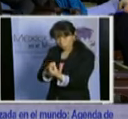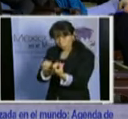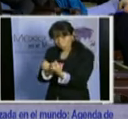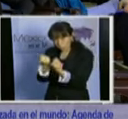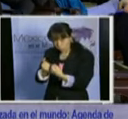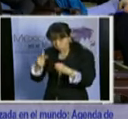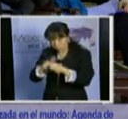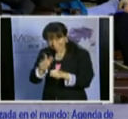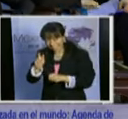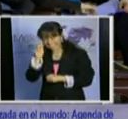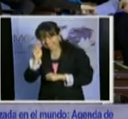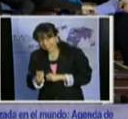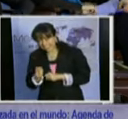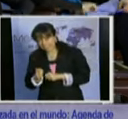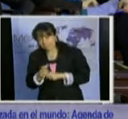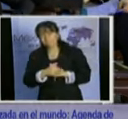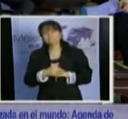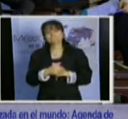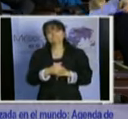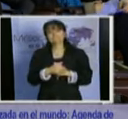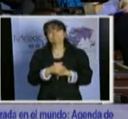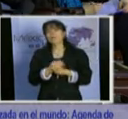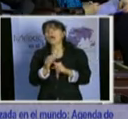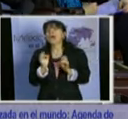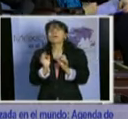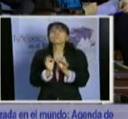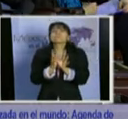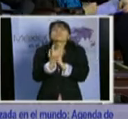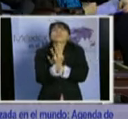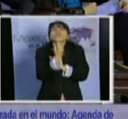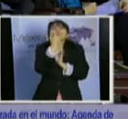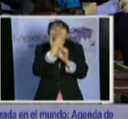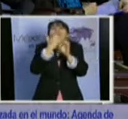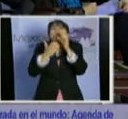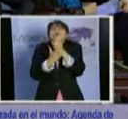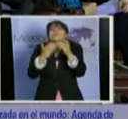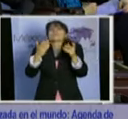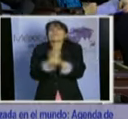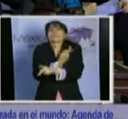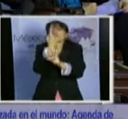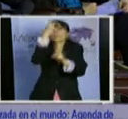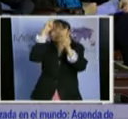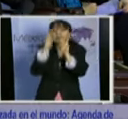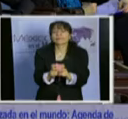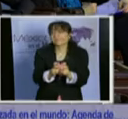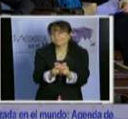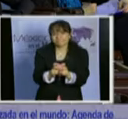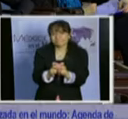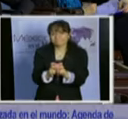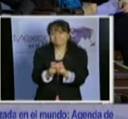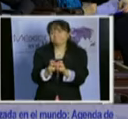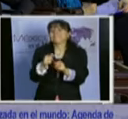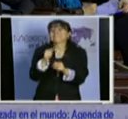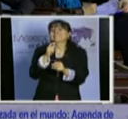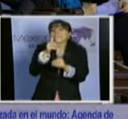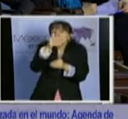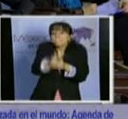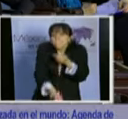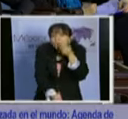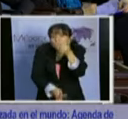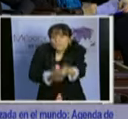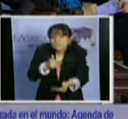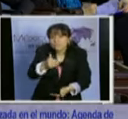procesos. Que todo evento esté encadenado, esté ligado a un proceso y